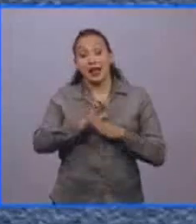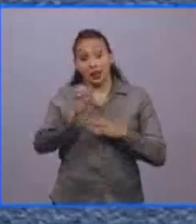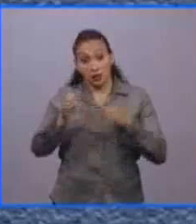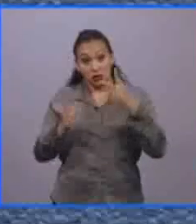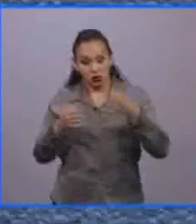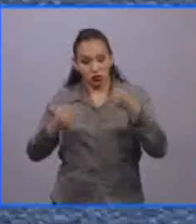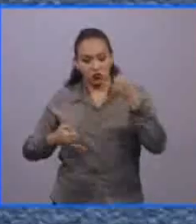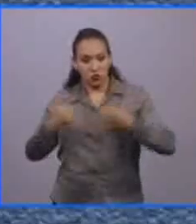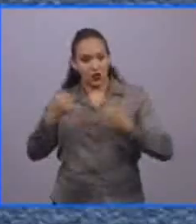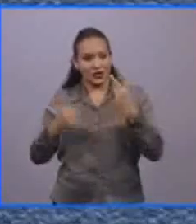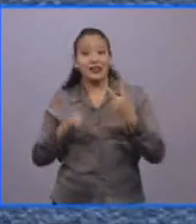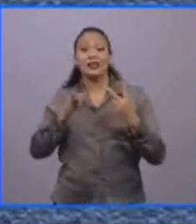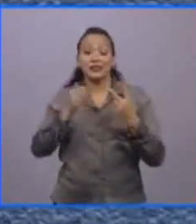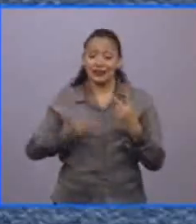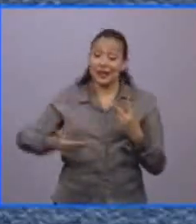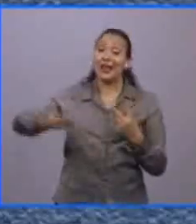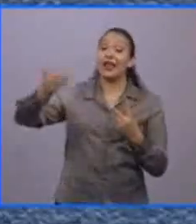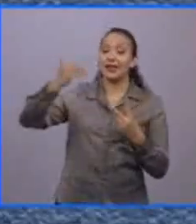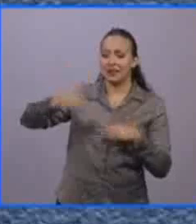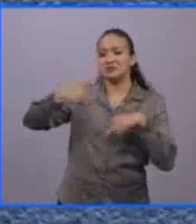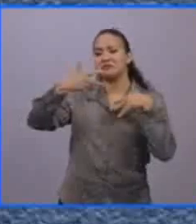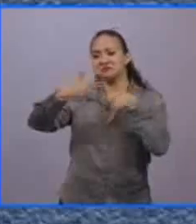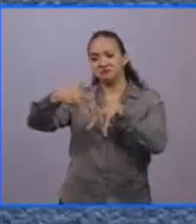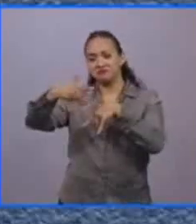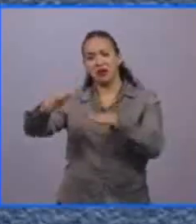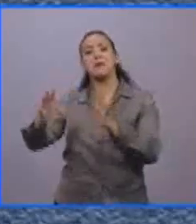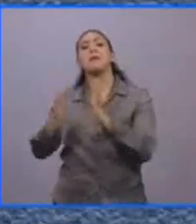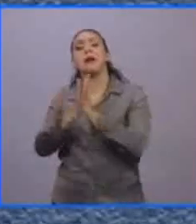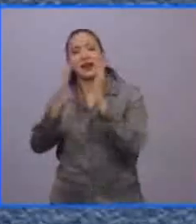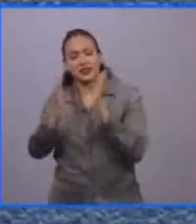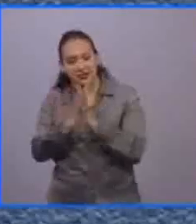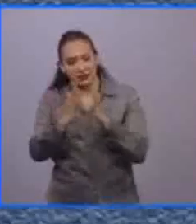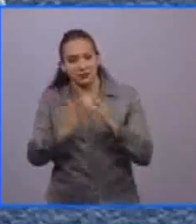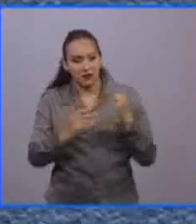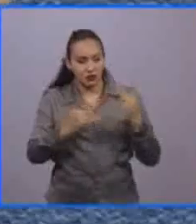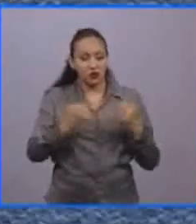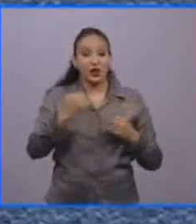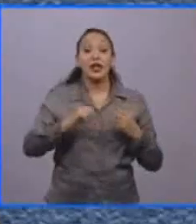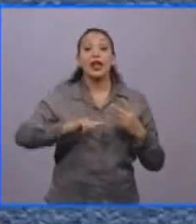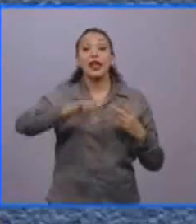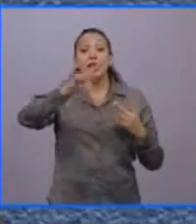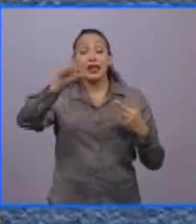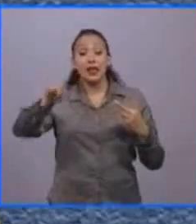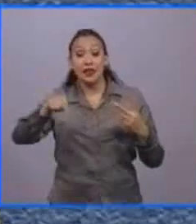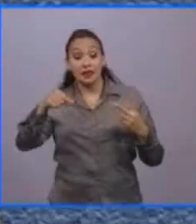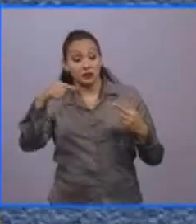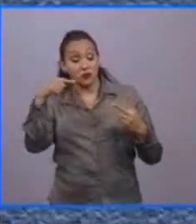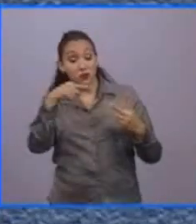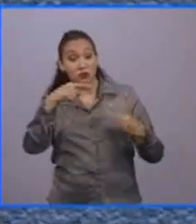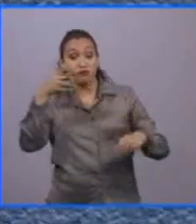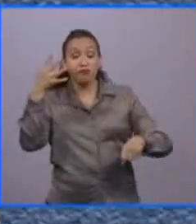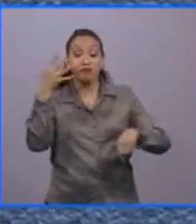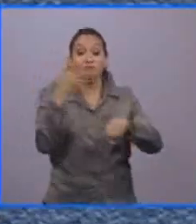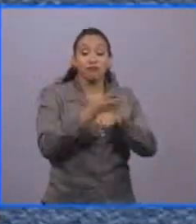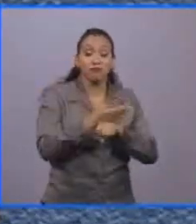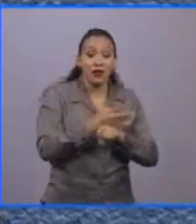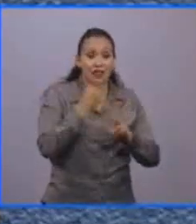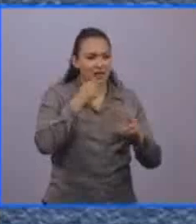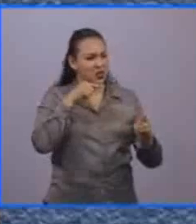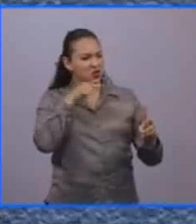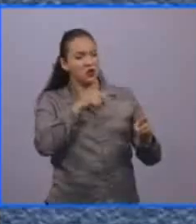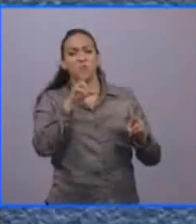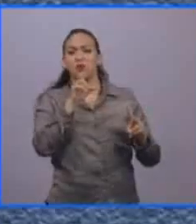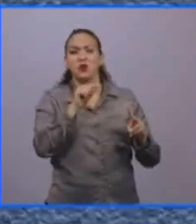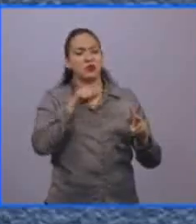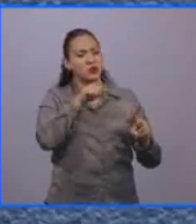jueces habían participado en las marchas y en las manifestaciones públicas y después habían sido objeto de destituciones en